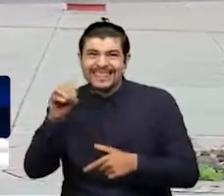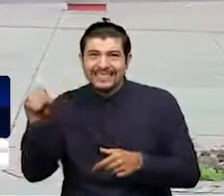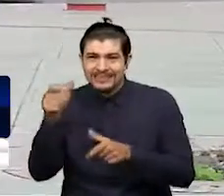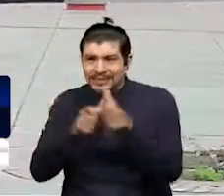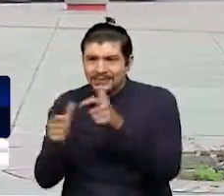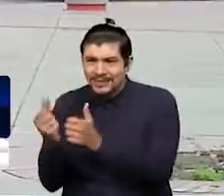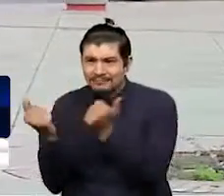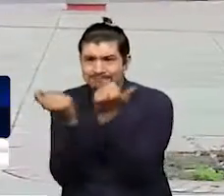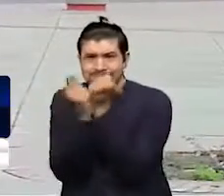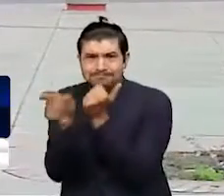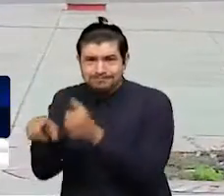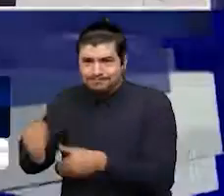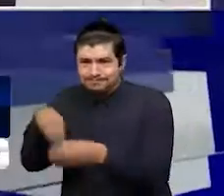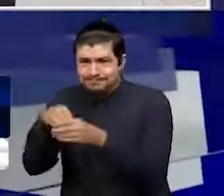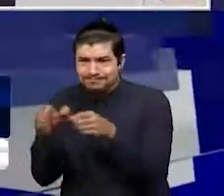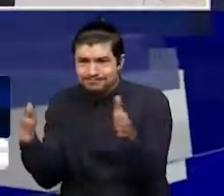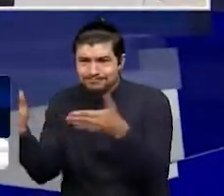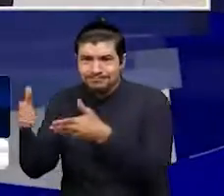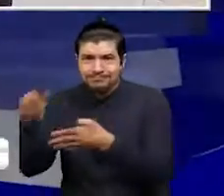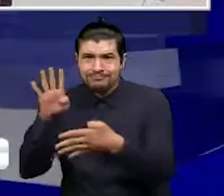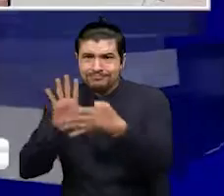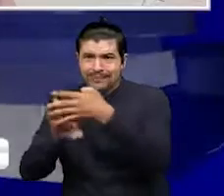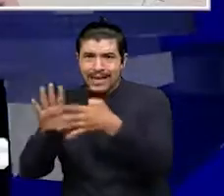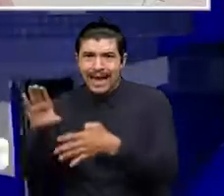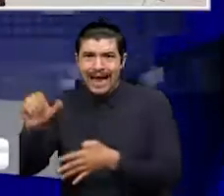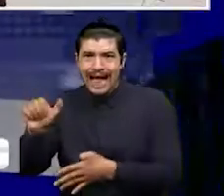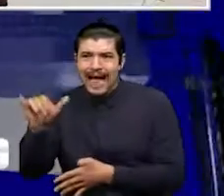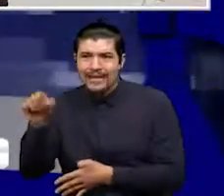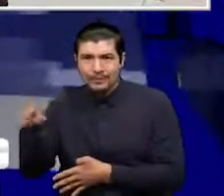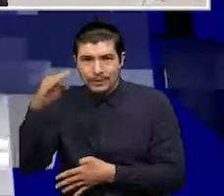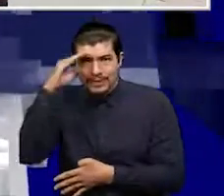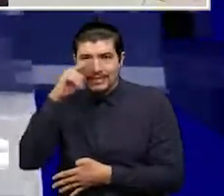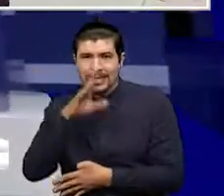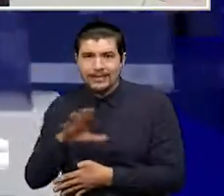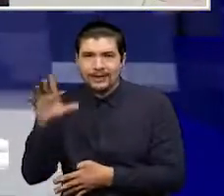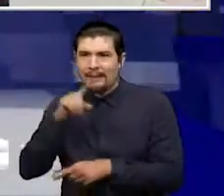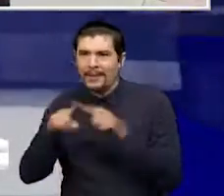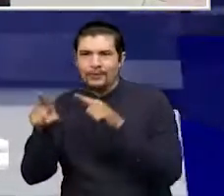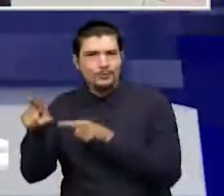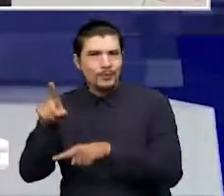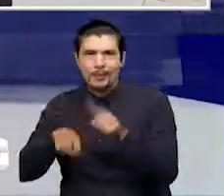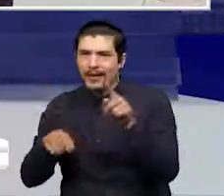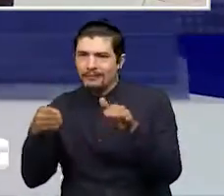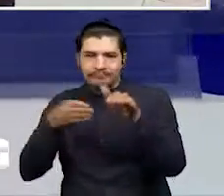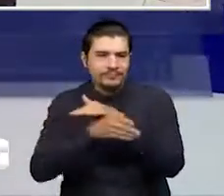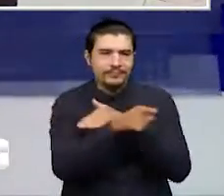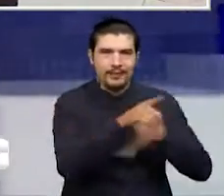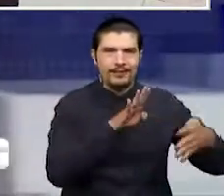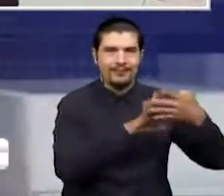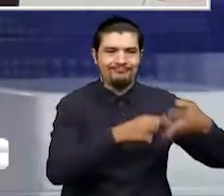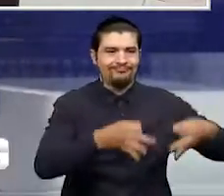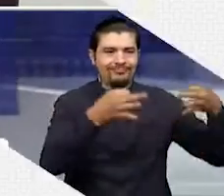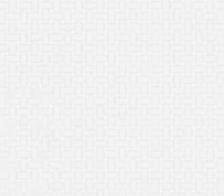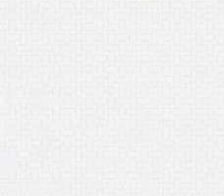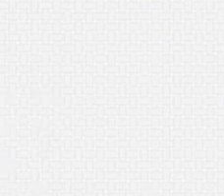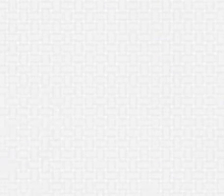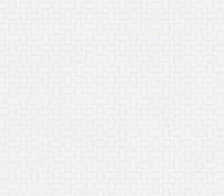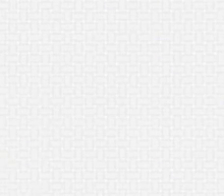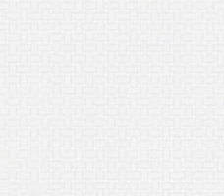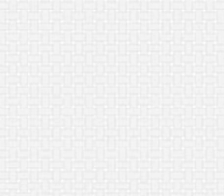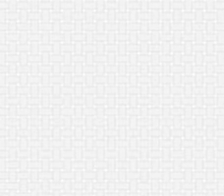cada uno de estos calles esta es toda la información por el momento con la cámara de héctor peña les informo pilar velázquez para oriente